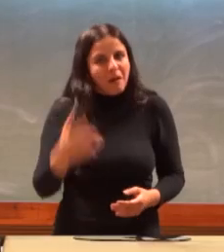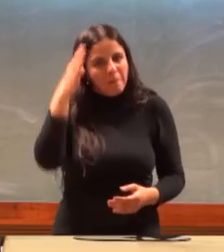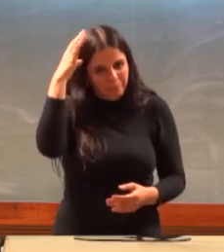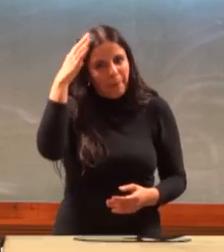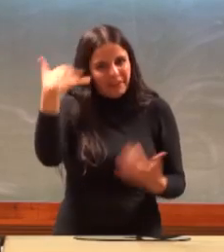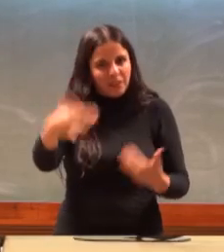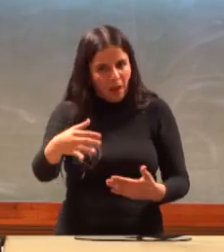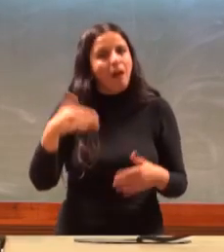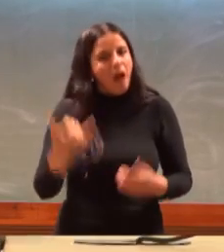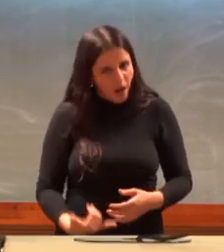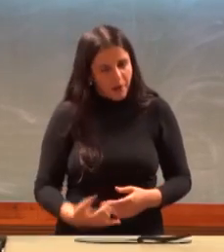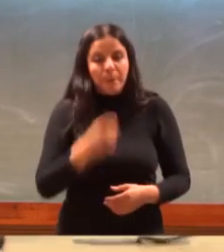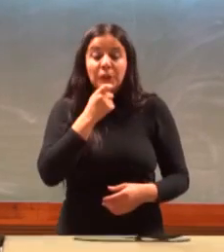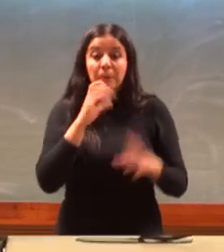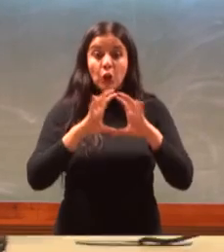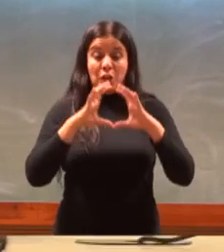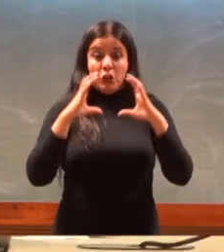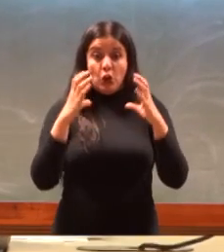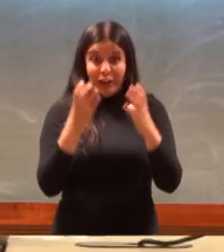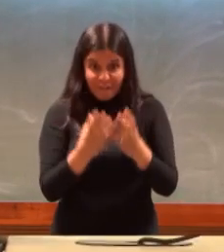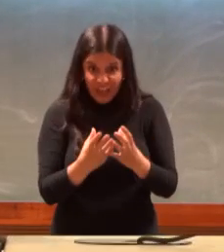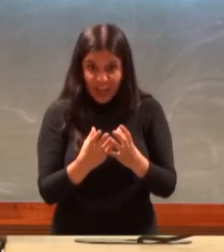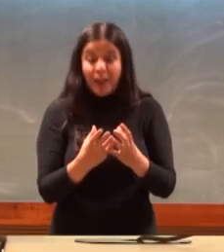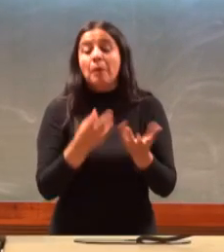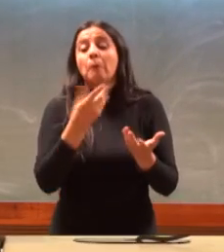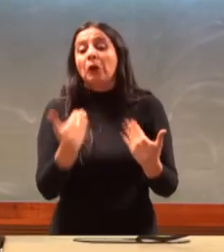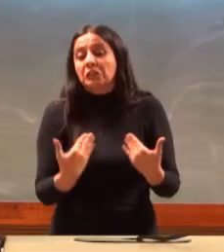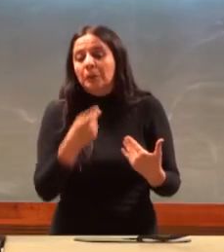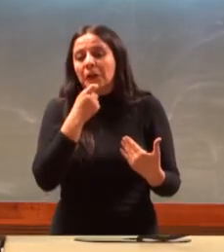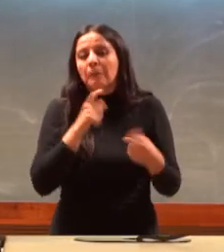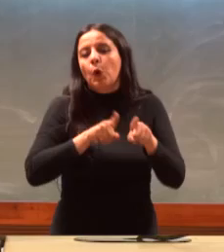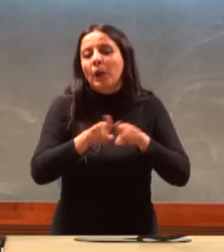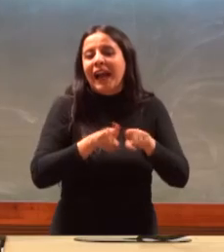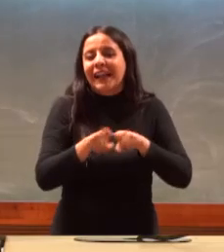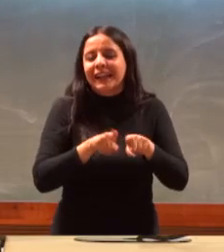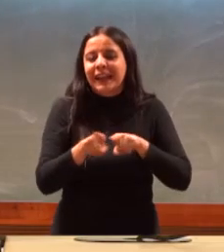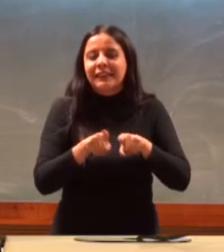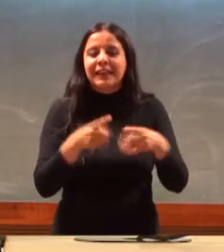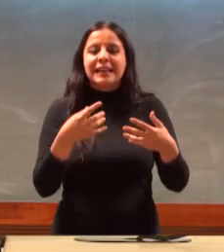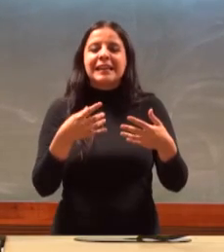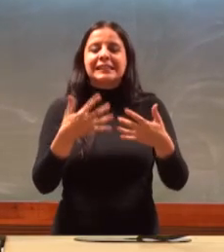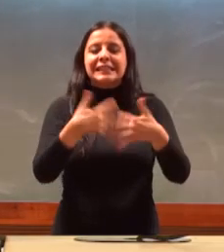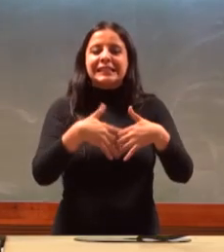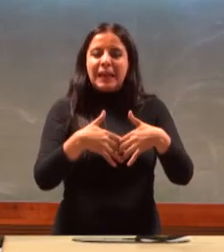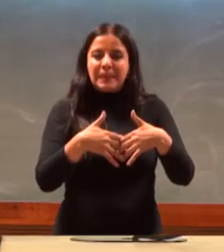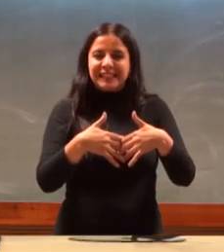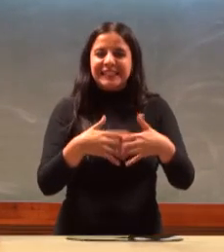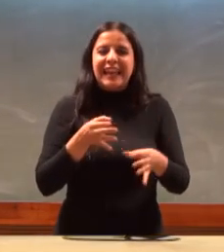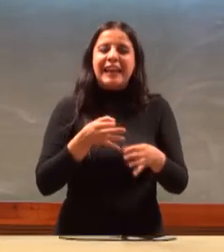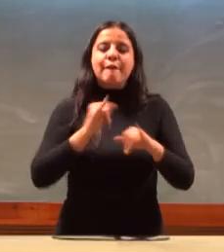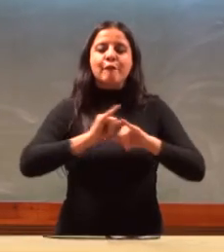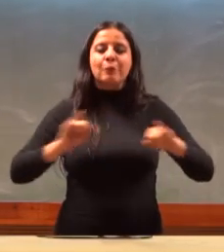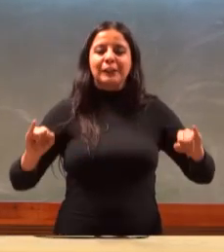geografía creemos que se podría hacer una carrera de sistemas de información geográfica un título intermedio que tiene mucha demanda pública en este momento